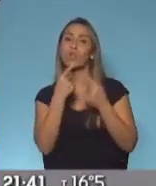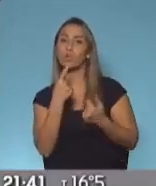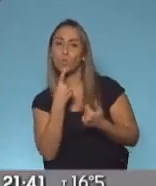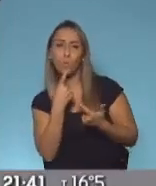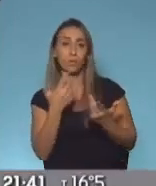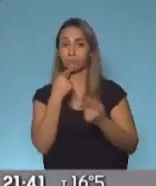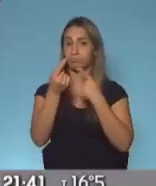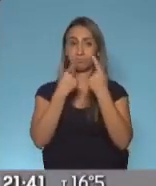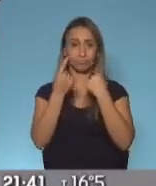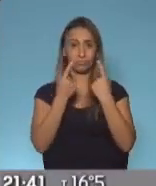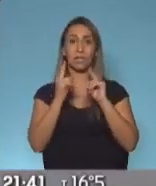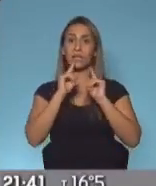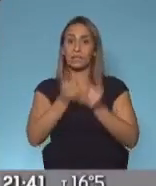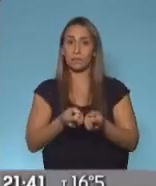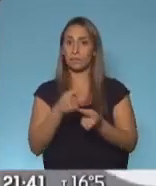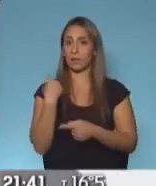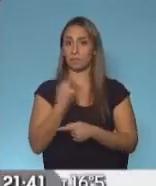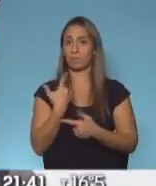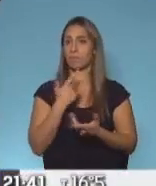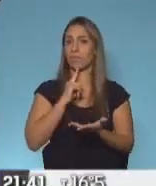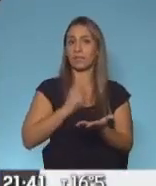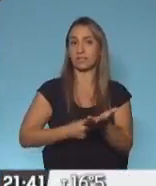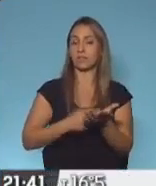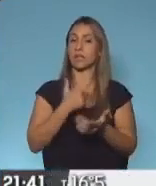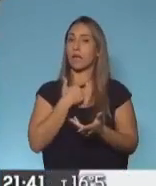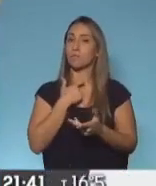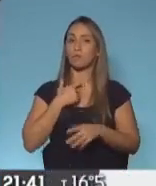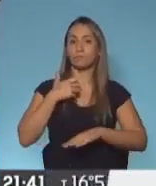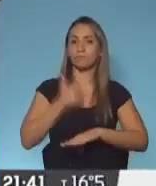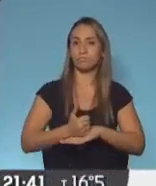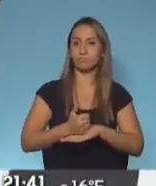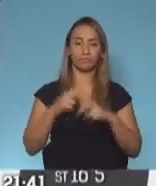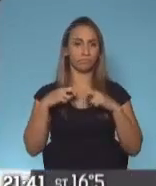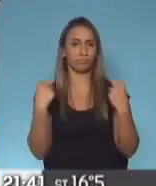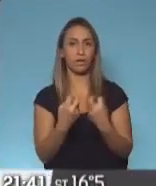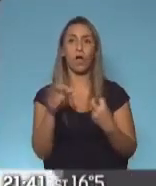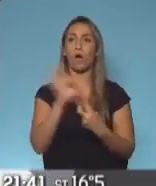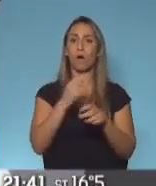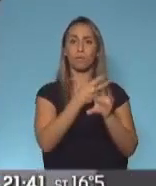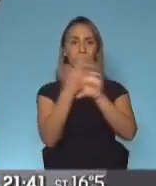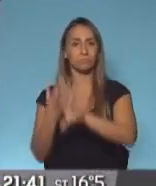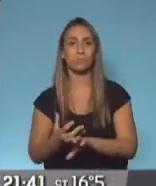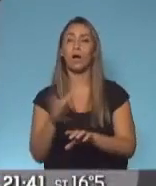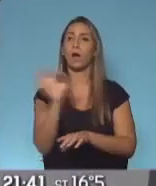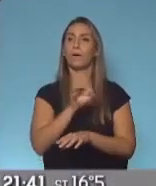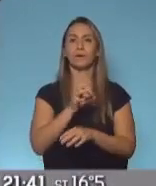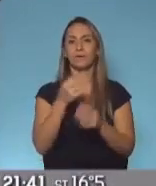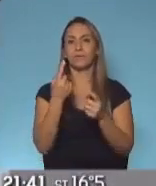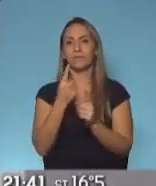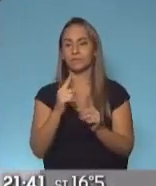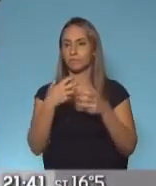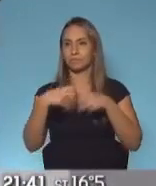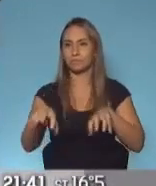que tengamos la eventualidad de poder elegir si es presencial, si es virtual, si es mixta. ¿En sintonía con lo que puede pasar en el